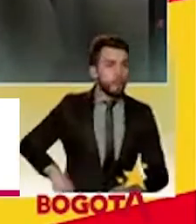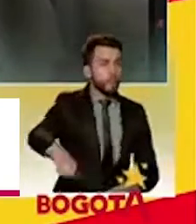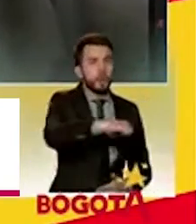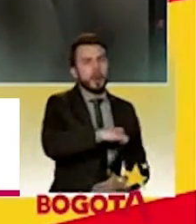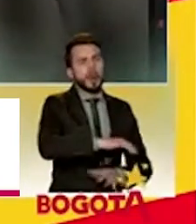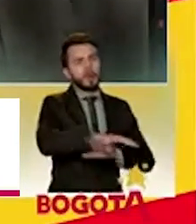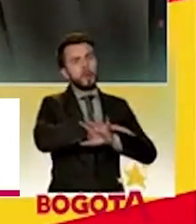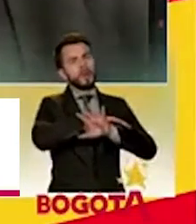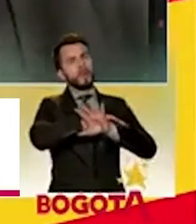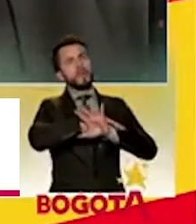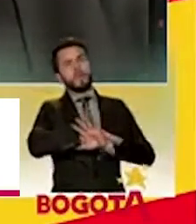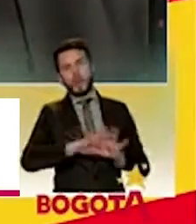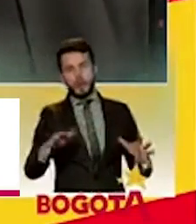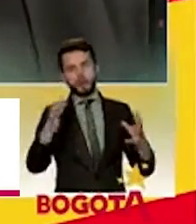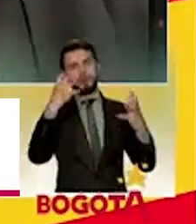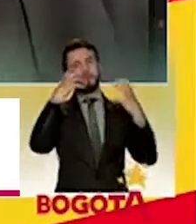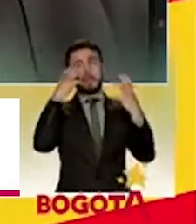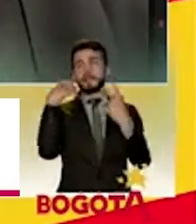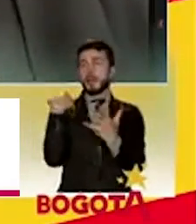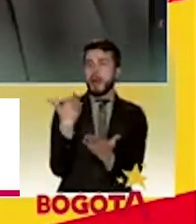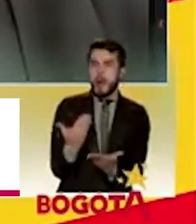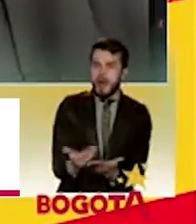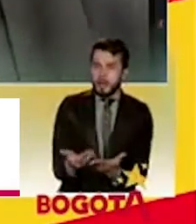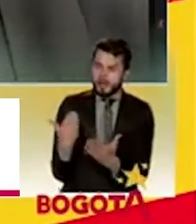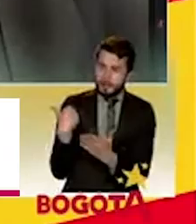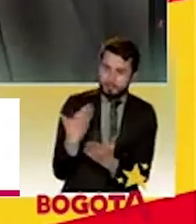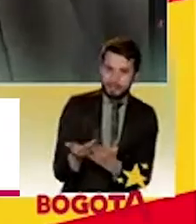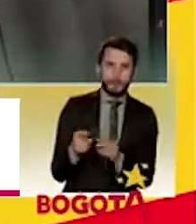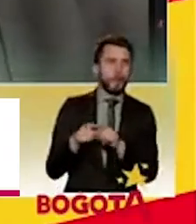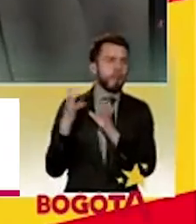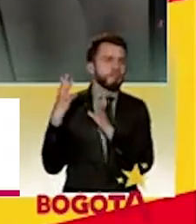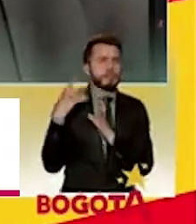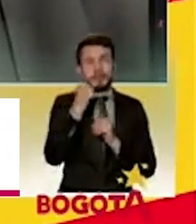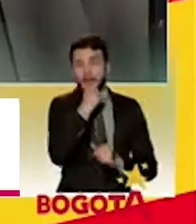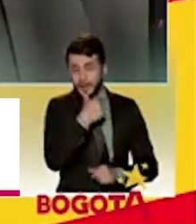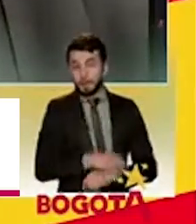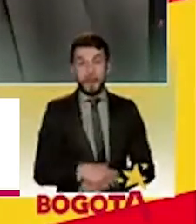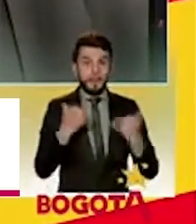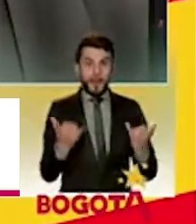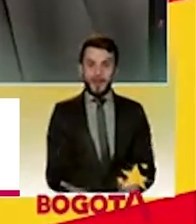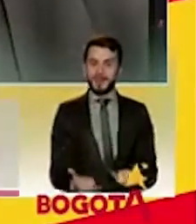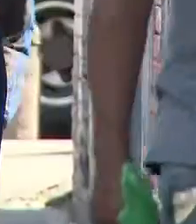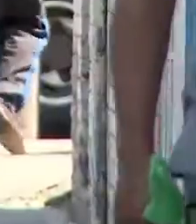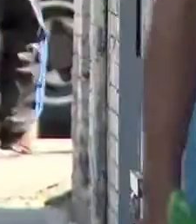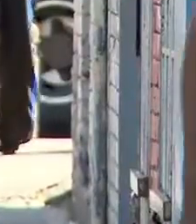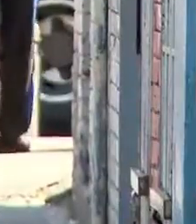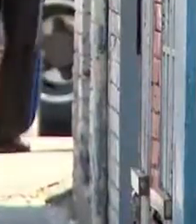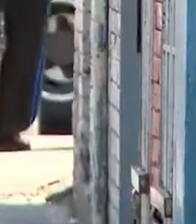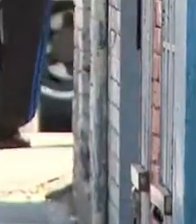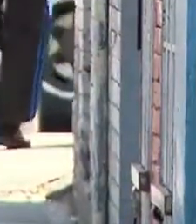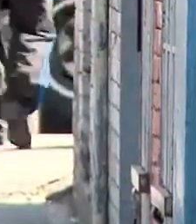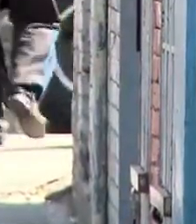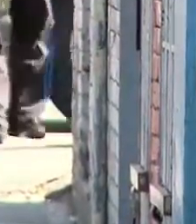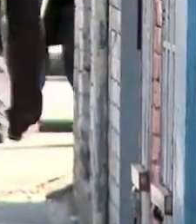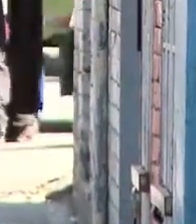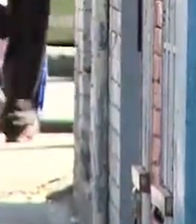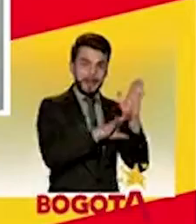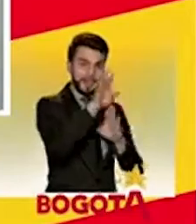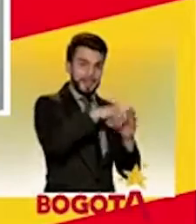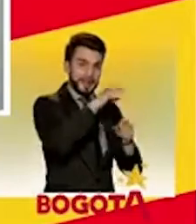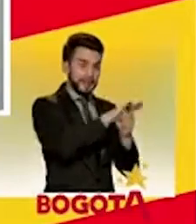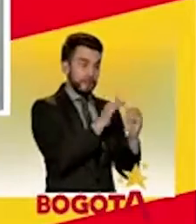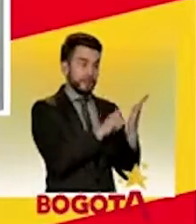precio enorme en relación con eso. Y por eso estamos tan contentas con este plan de desarrollo, Claudia.